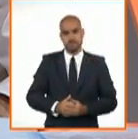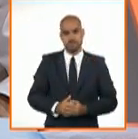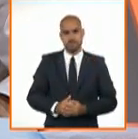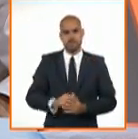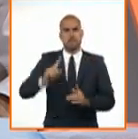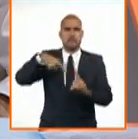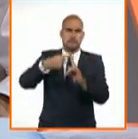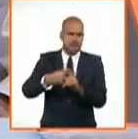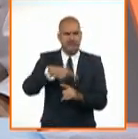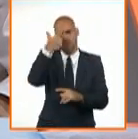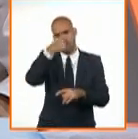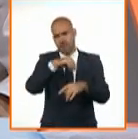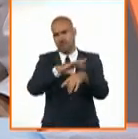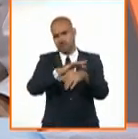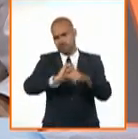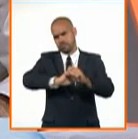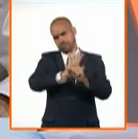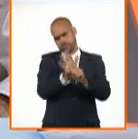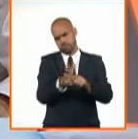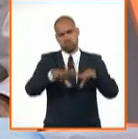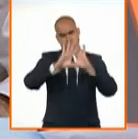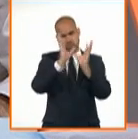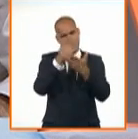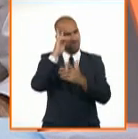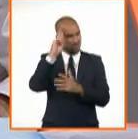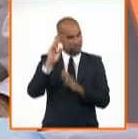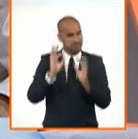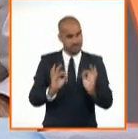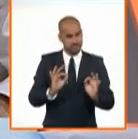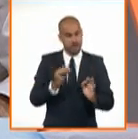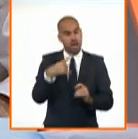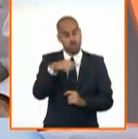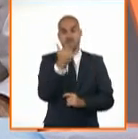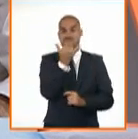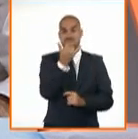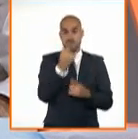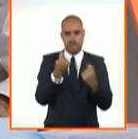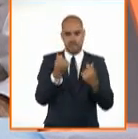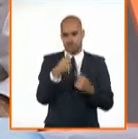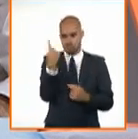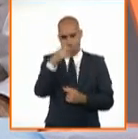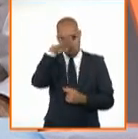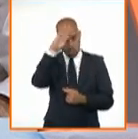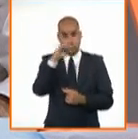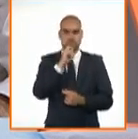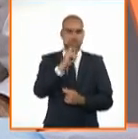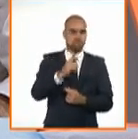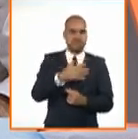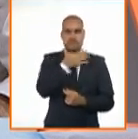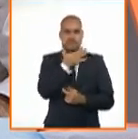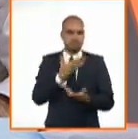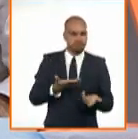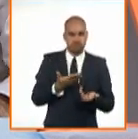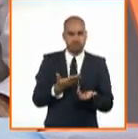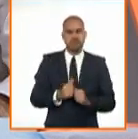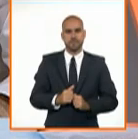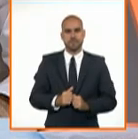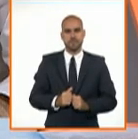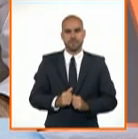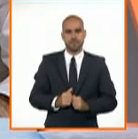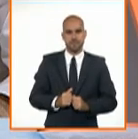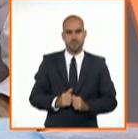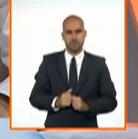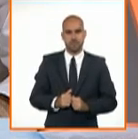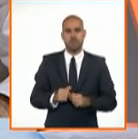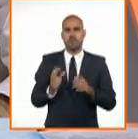pandemia así todo lo relacionado con la pandemia que ha afectado también la economía en nuestro país el incremento de los precios de las fundamentales las